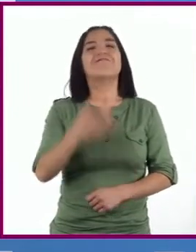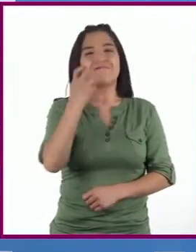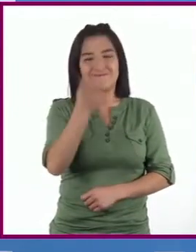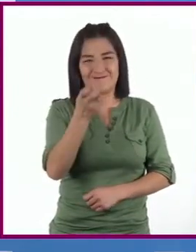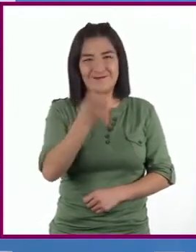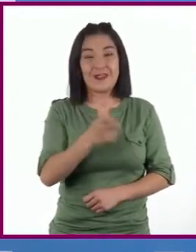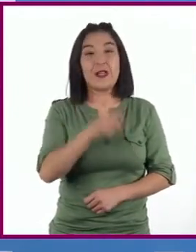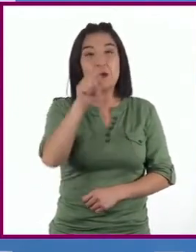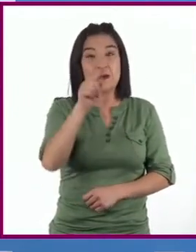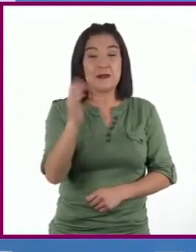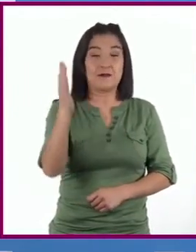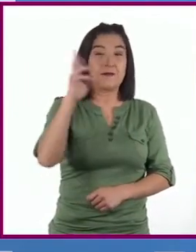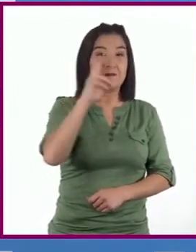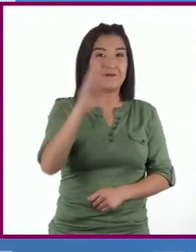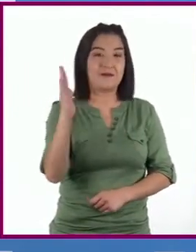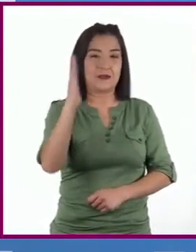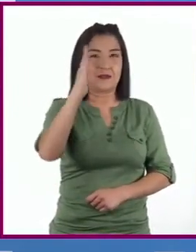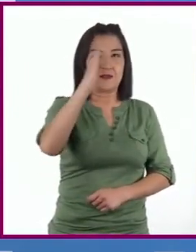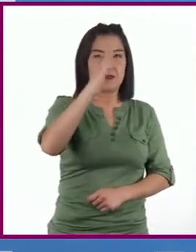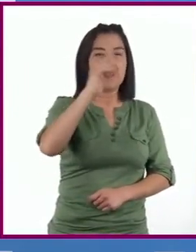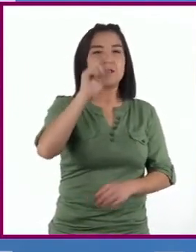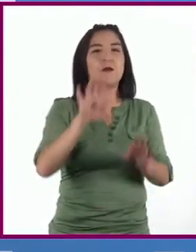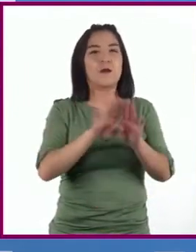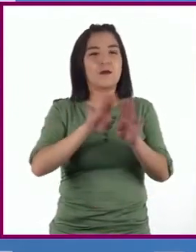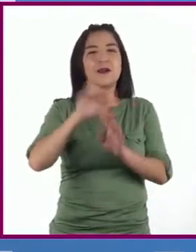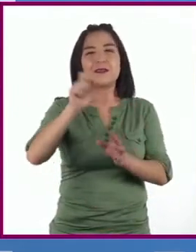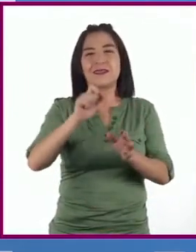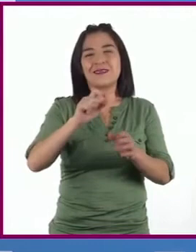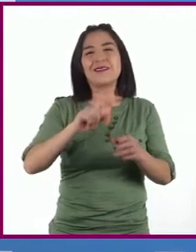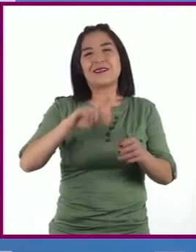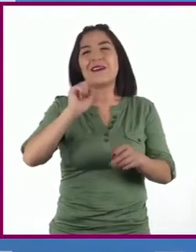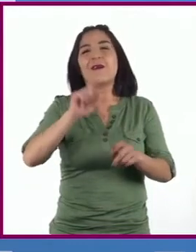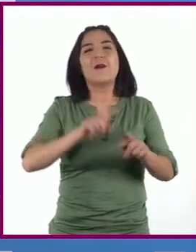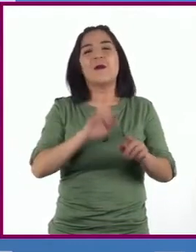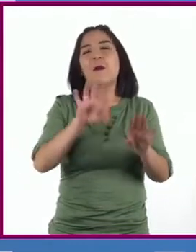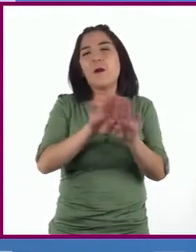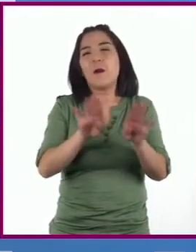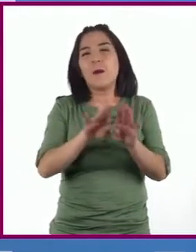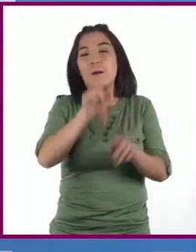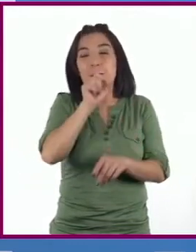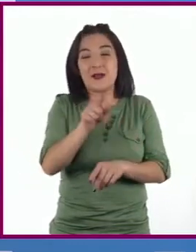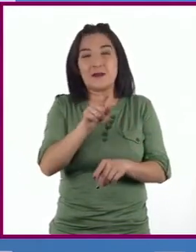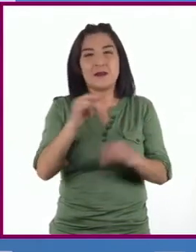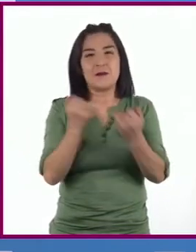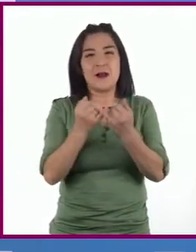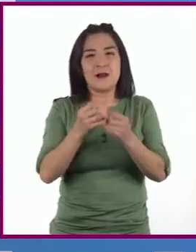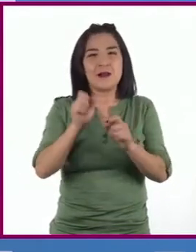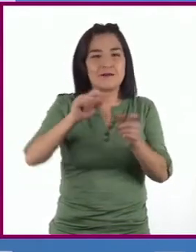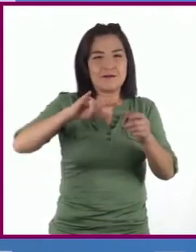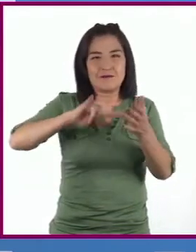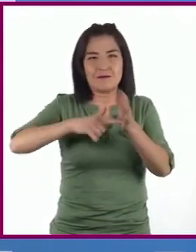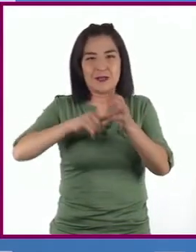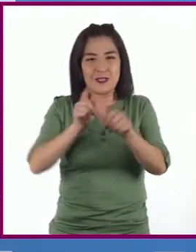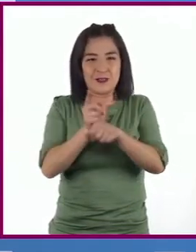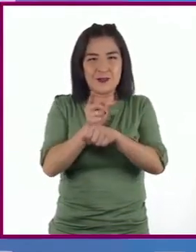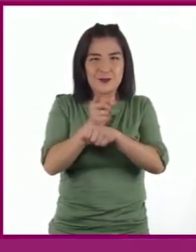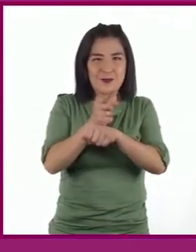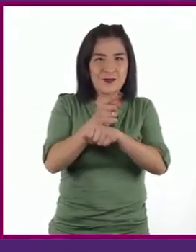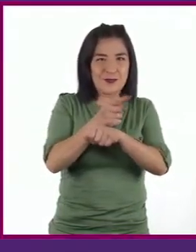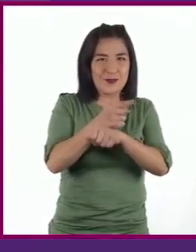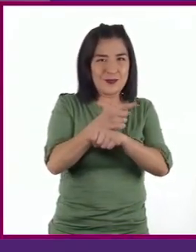Efectivamente, la inclinación va en sentido horario, es decir, en el mismo sentido que giran las manecillas del reloj.